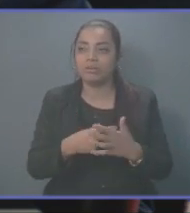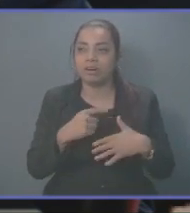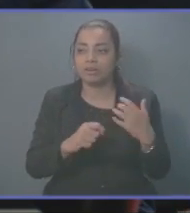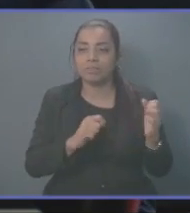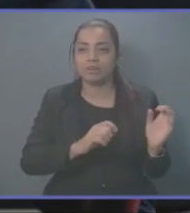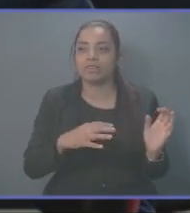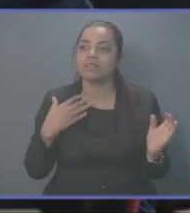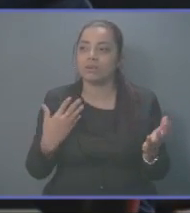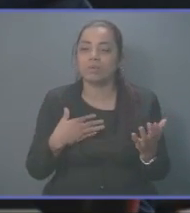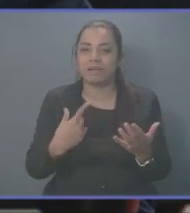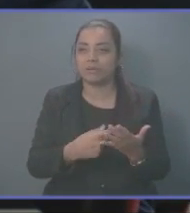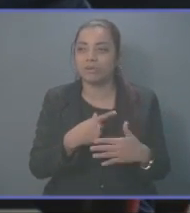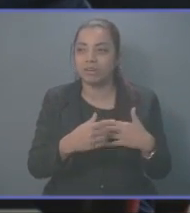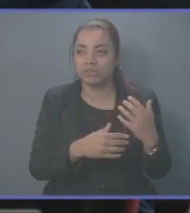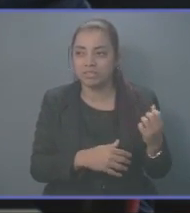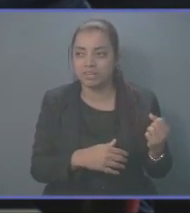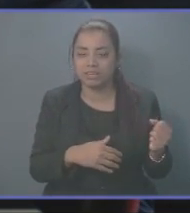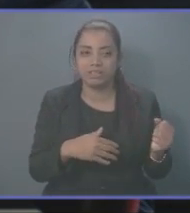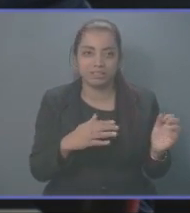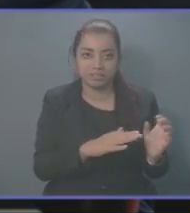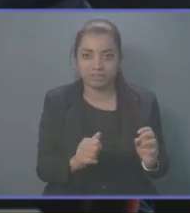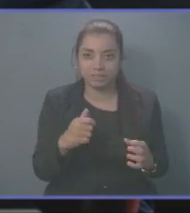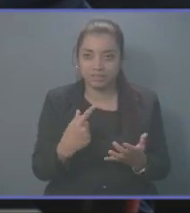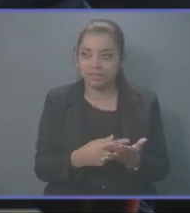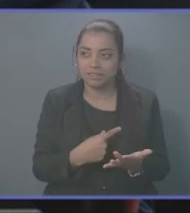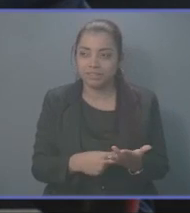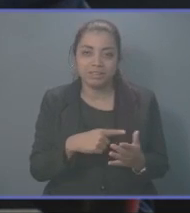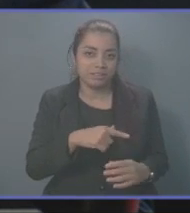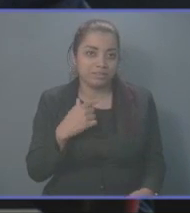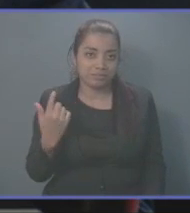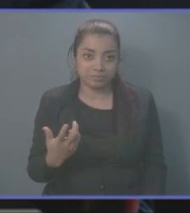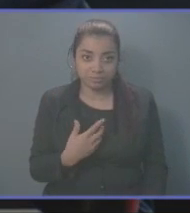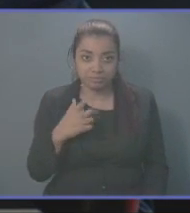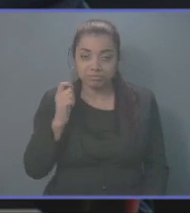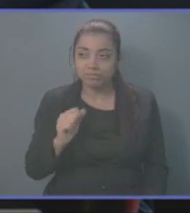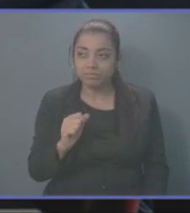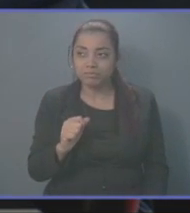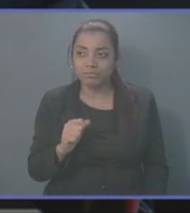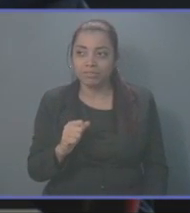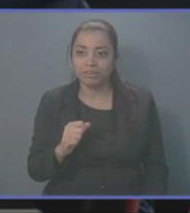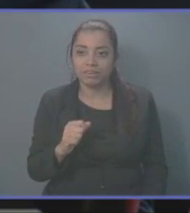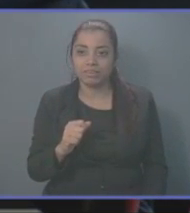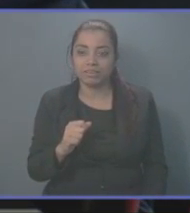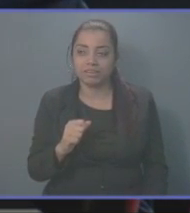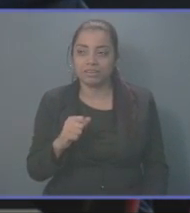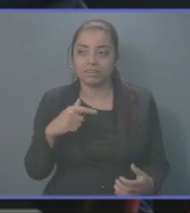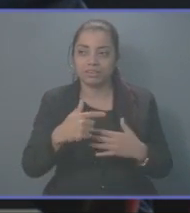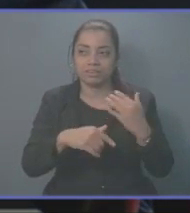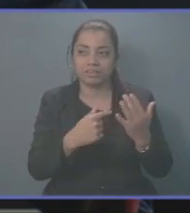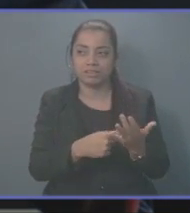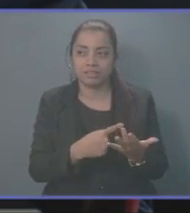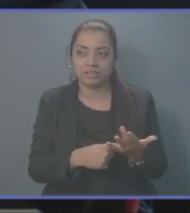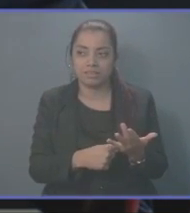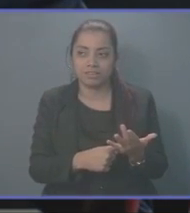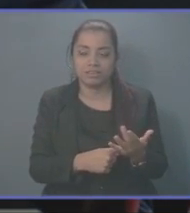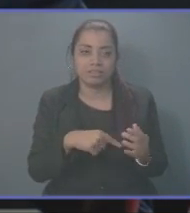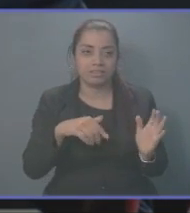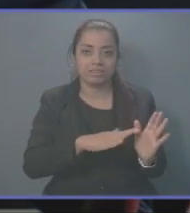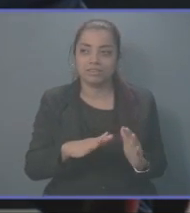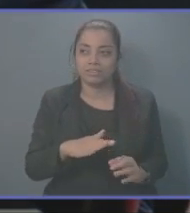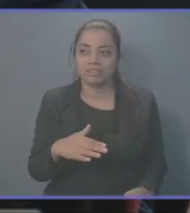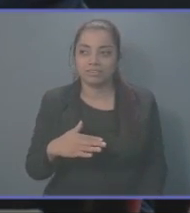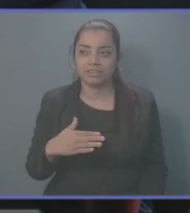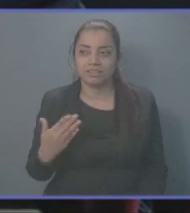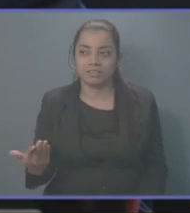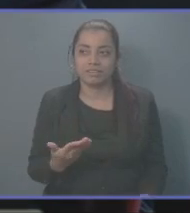especial, deberá privilegiarse y darse todas las facilidades para que los contribuyentes que soliciten el acogimiento a